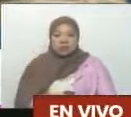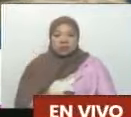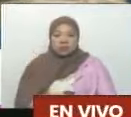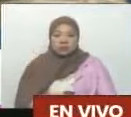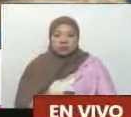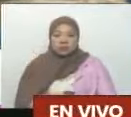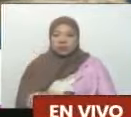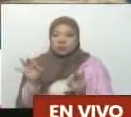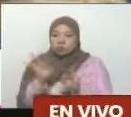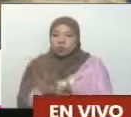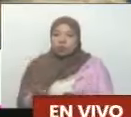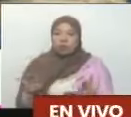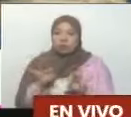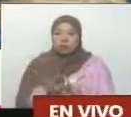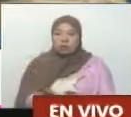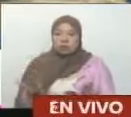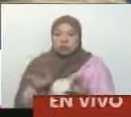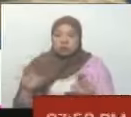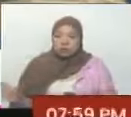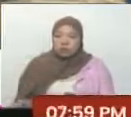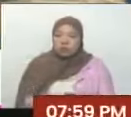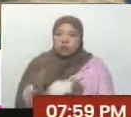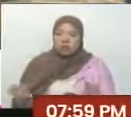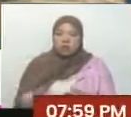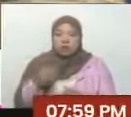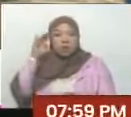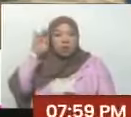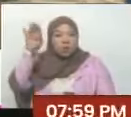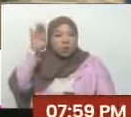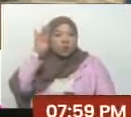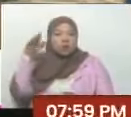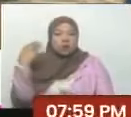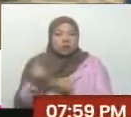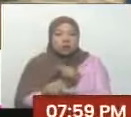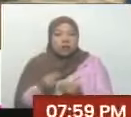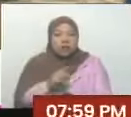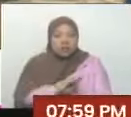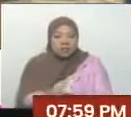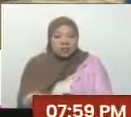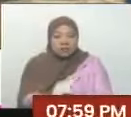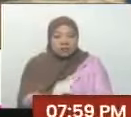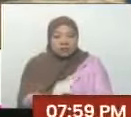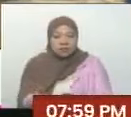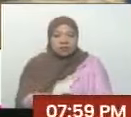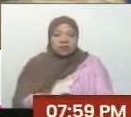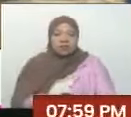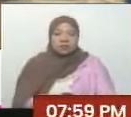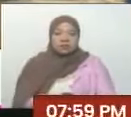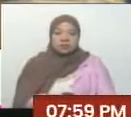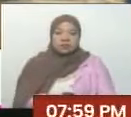Porque la única forma de empujar las cosas hacia adelante es exigir.